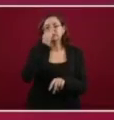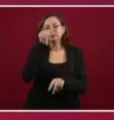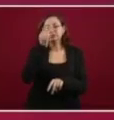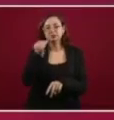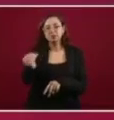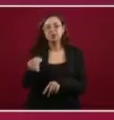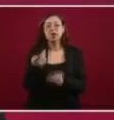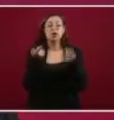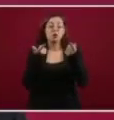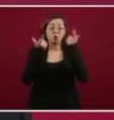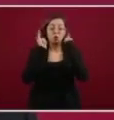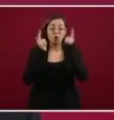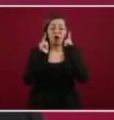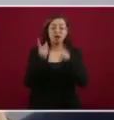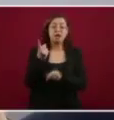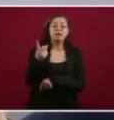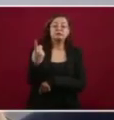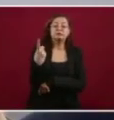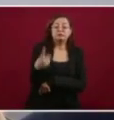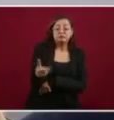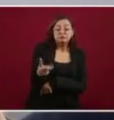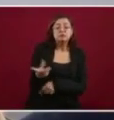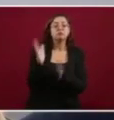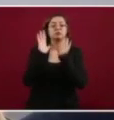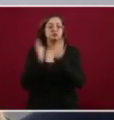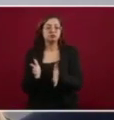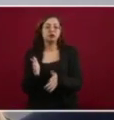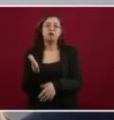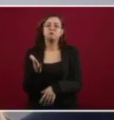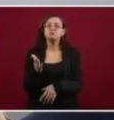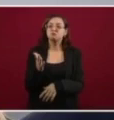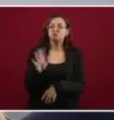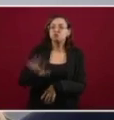que en diciembre ya podamos licitar